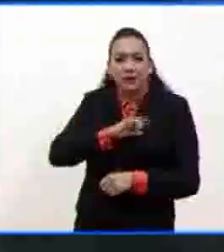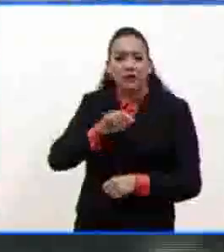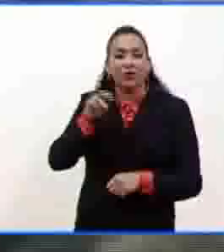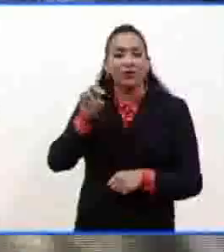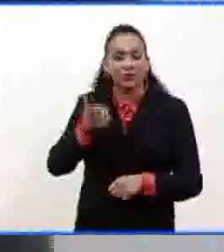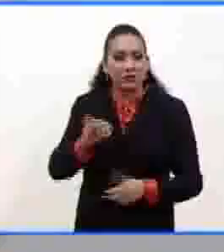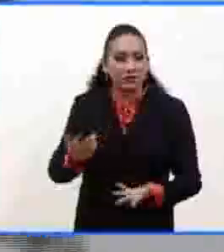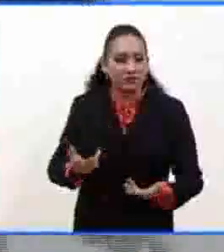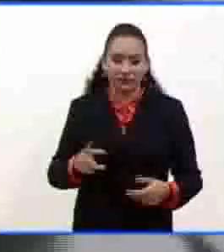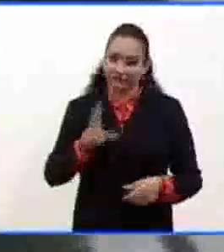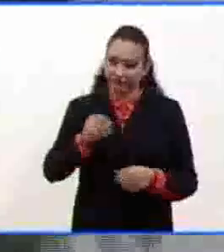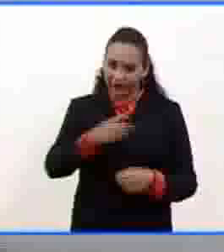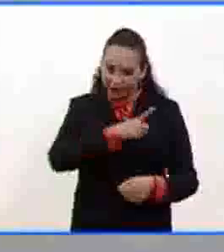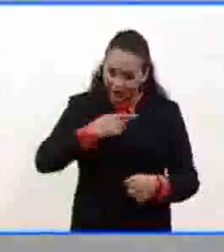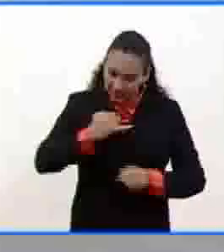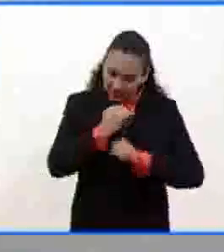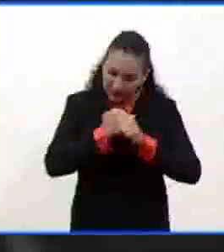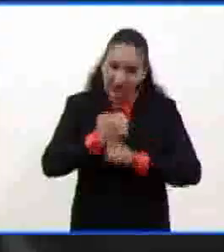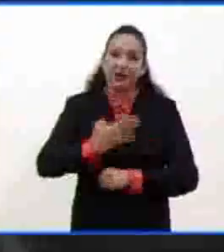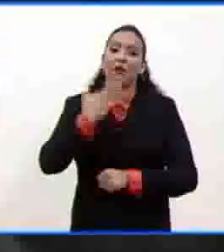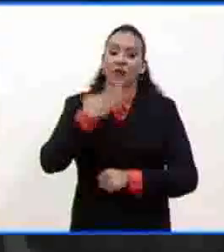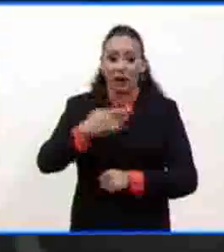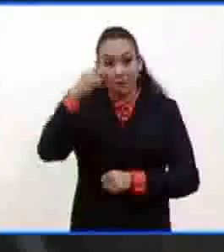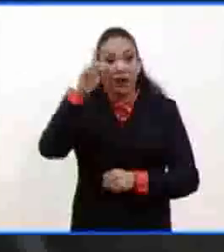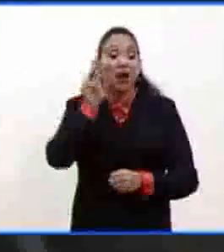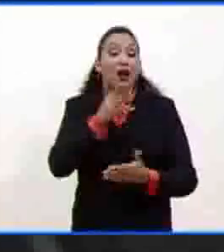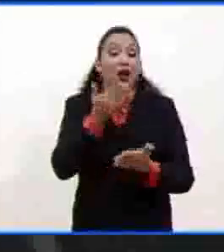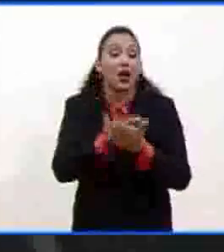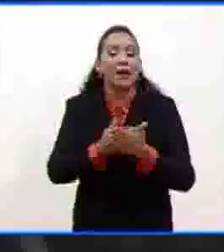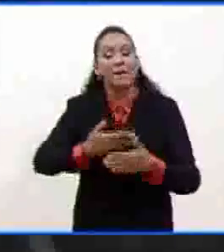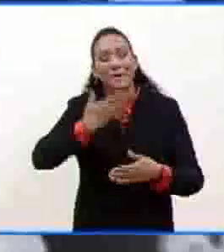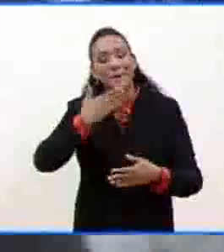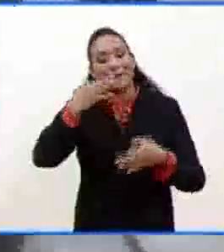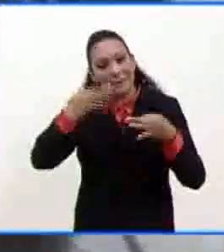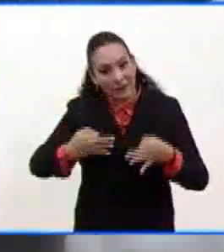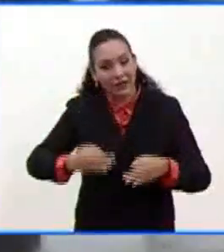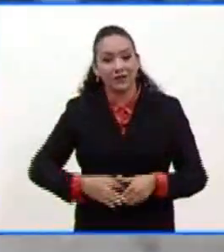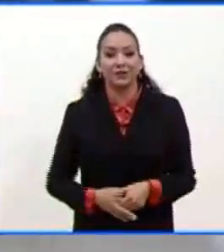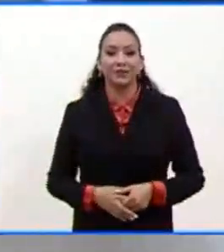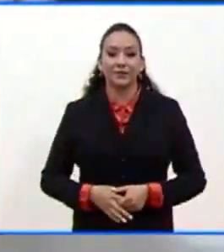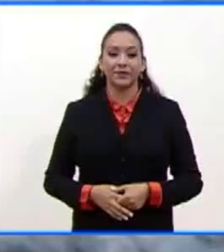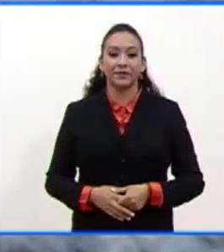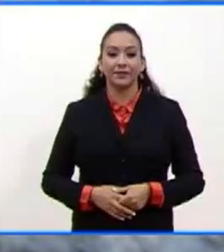procesado pueda resolverse a partir de evidencia obtenida de manera lícita.